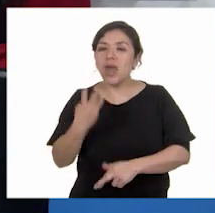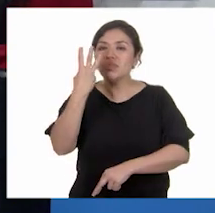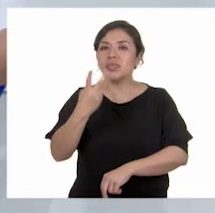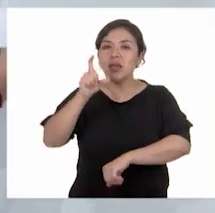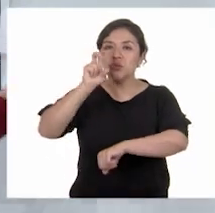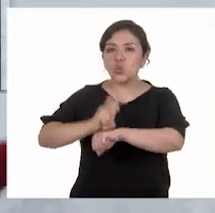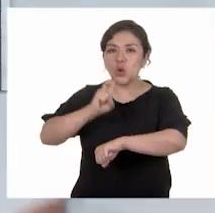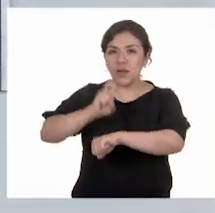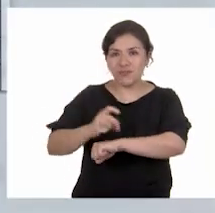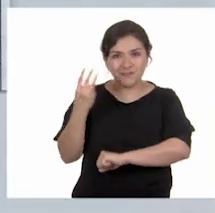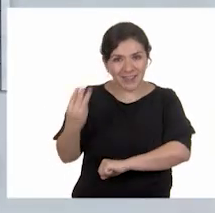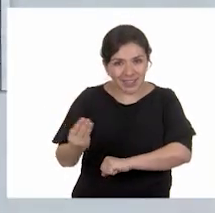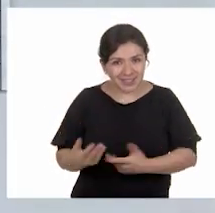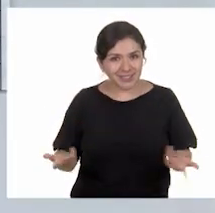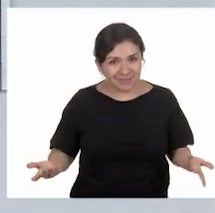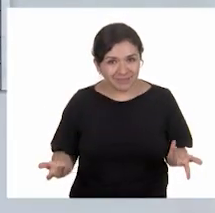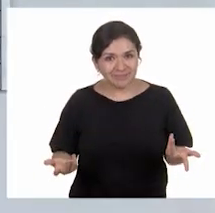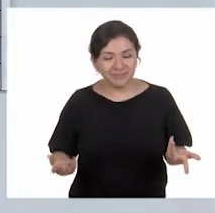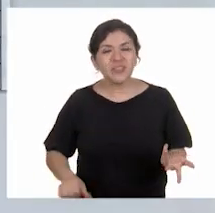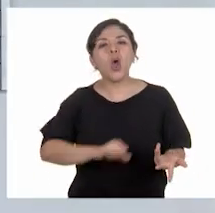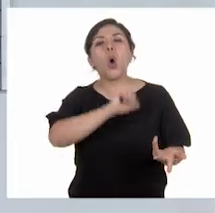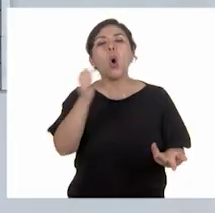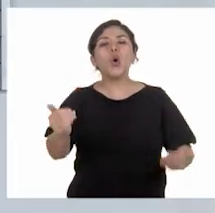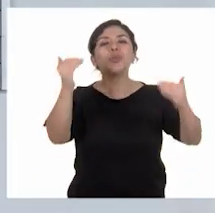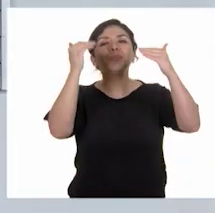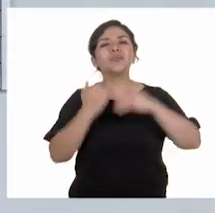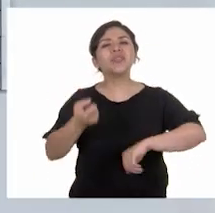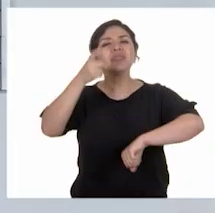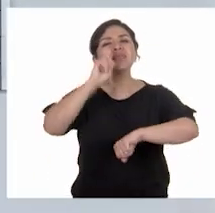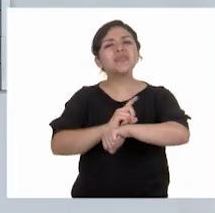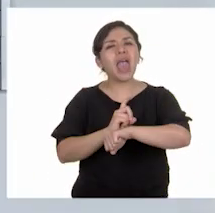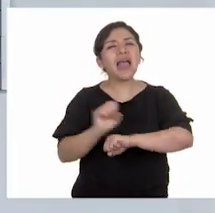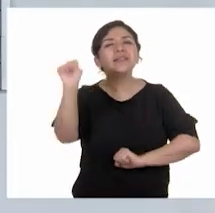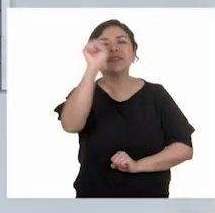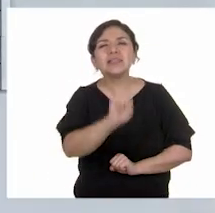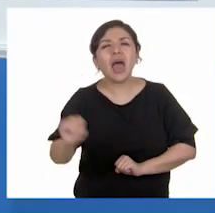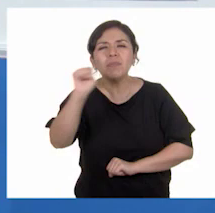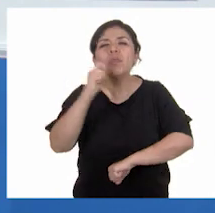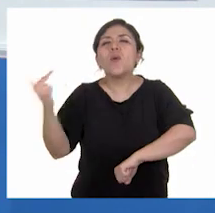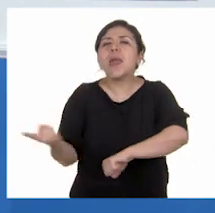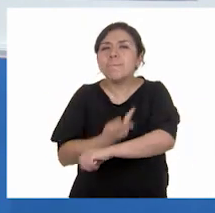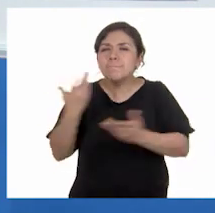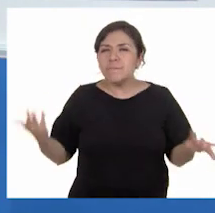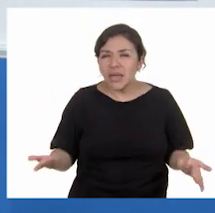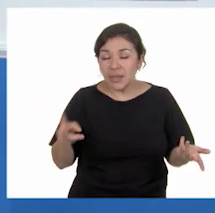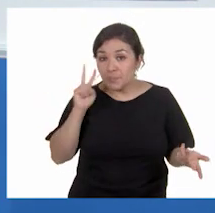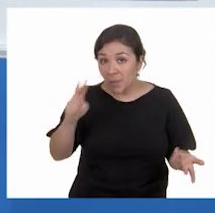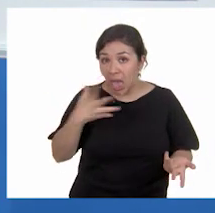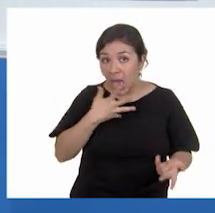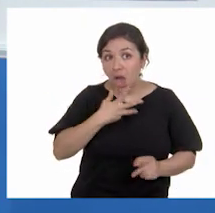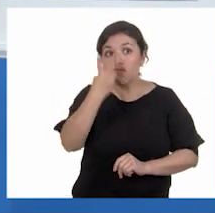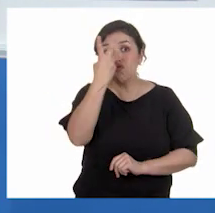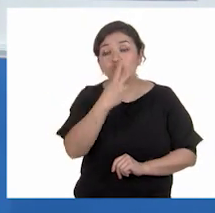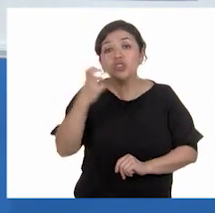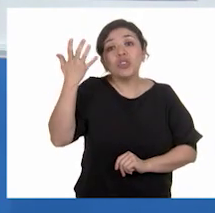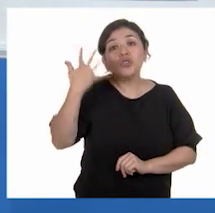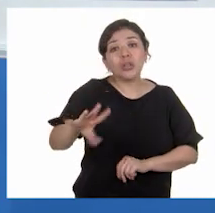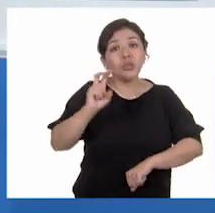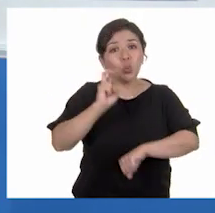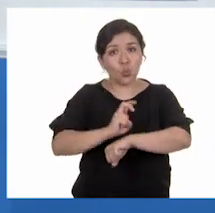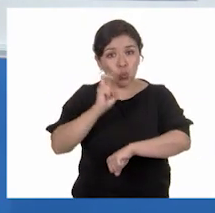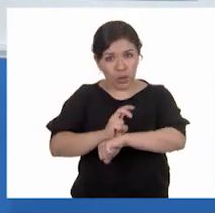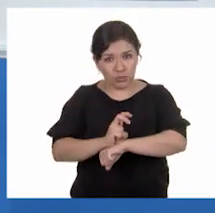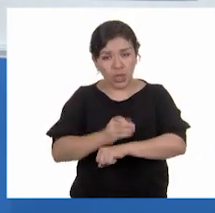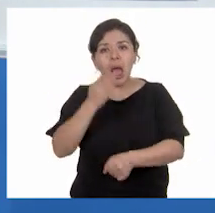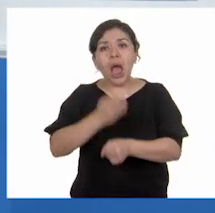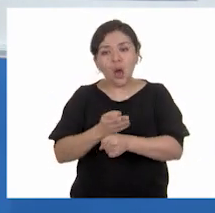sobrantes. Sí. Ahora, ¿qué pasa con el día sábado? Tenemos 210. Vamos